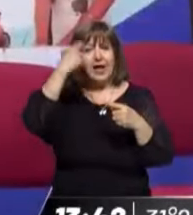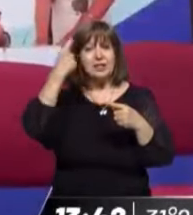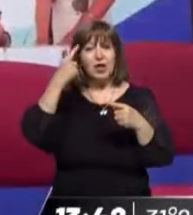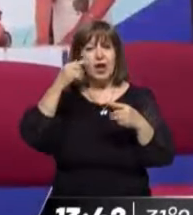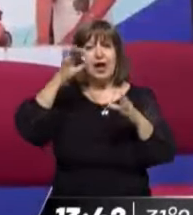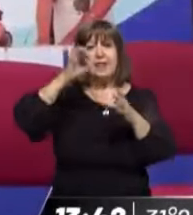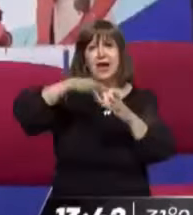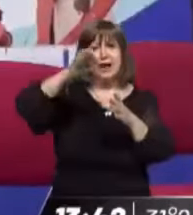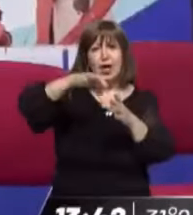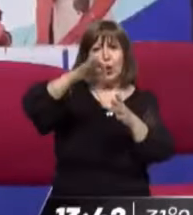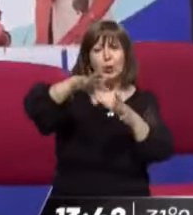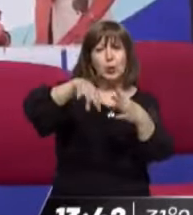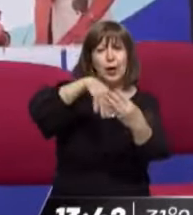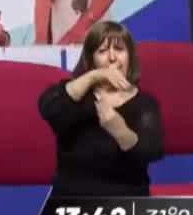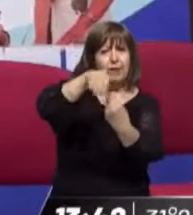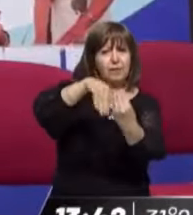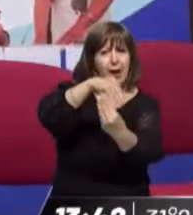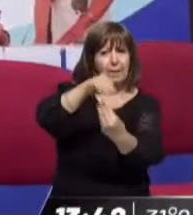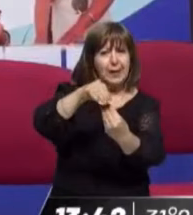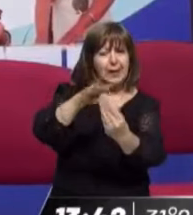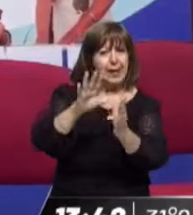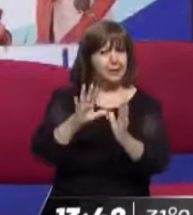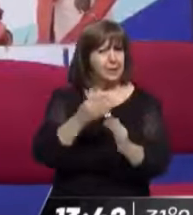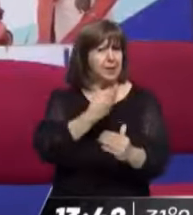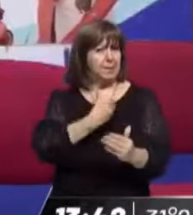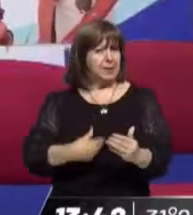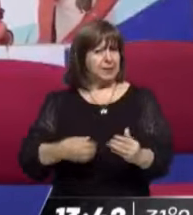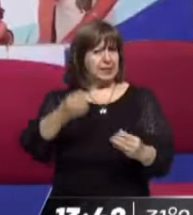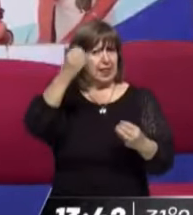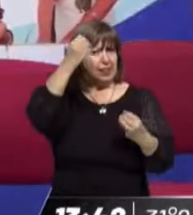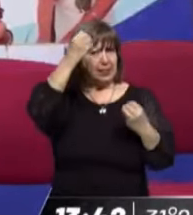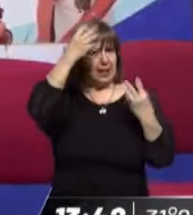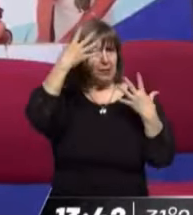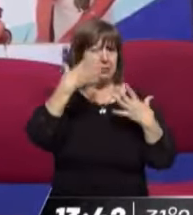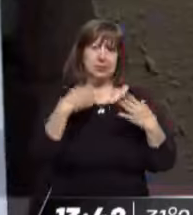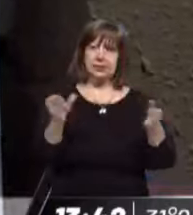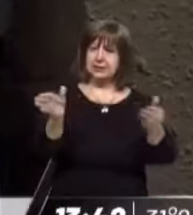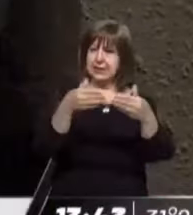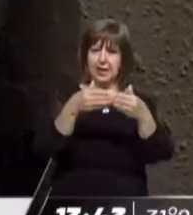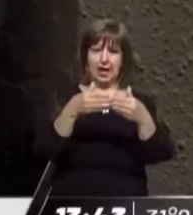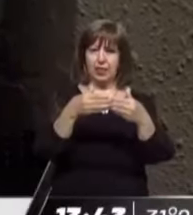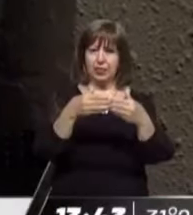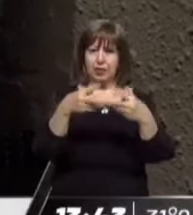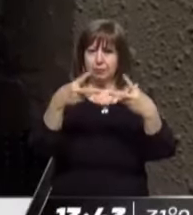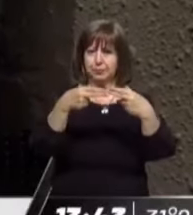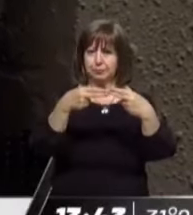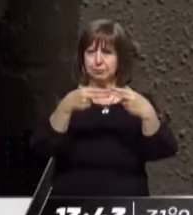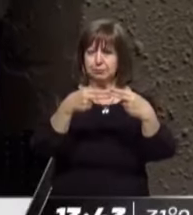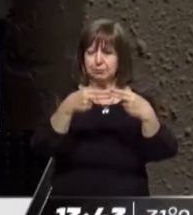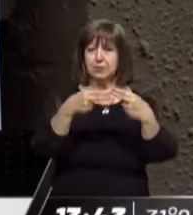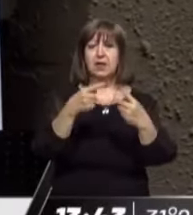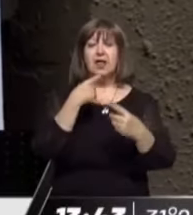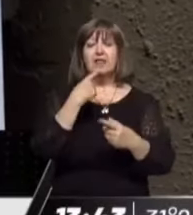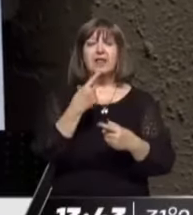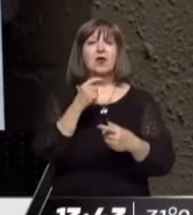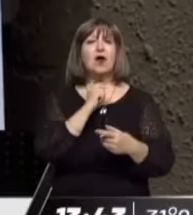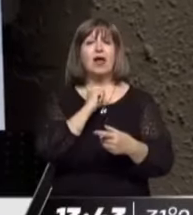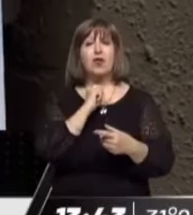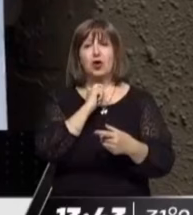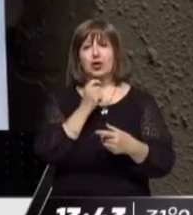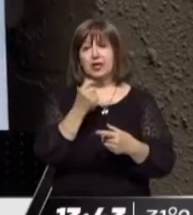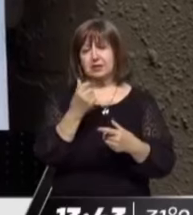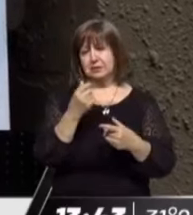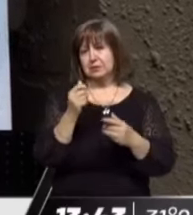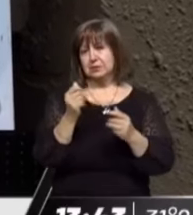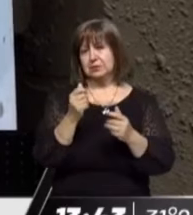que se decidió desde el gobierno de la nación el cierre ayer lo contaba en conferencia de prensa adorni respecto de la decisión